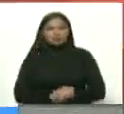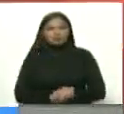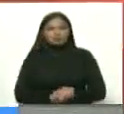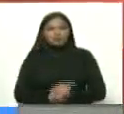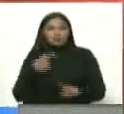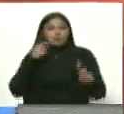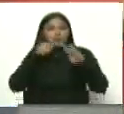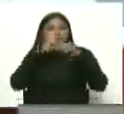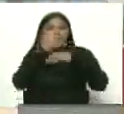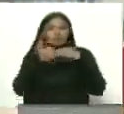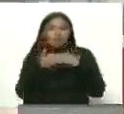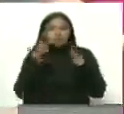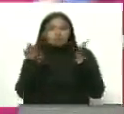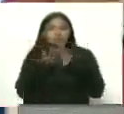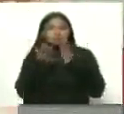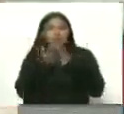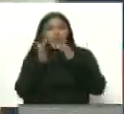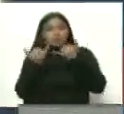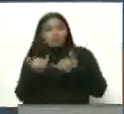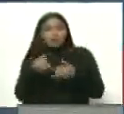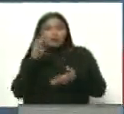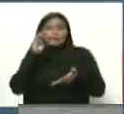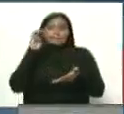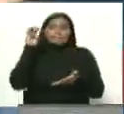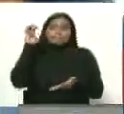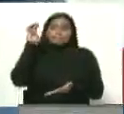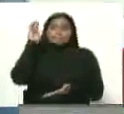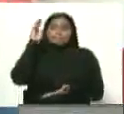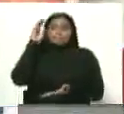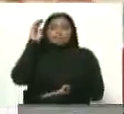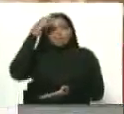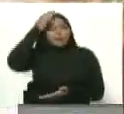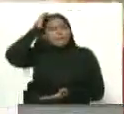encaminó un proyecto para el estudio de Francisca Miranda,